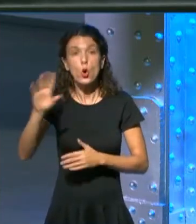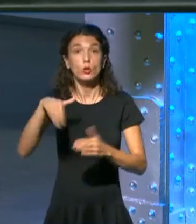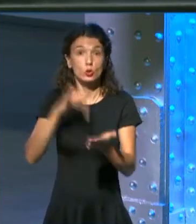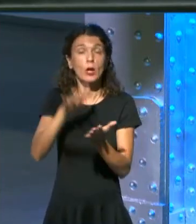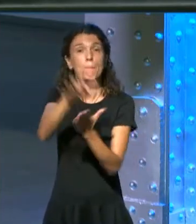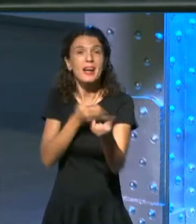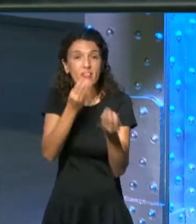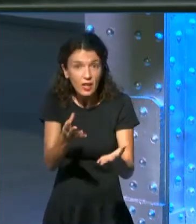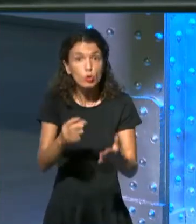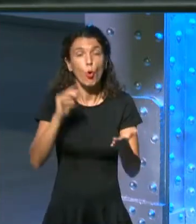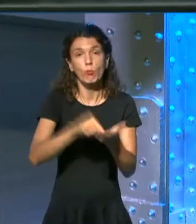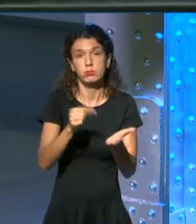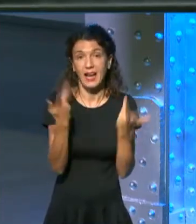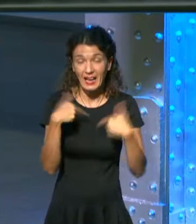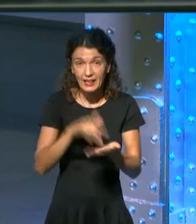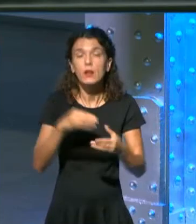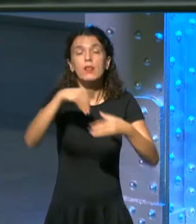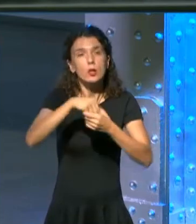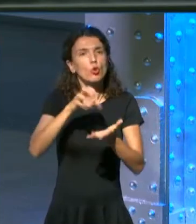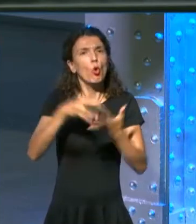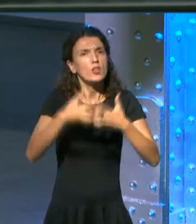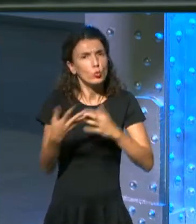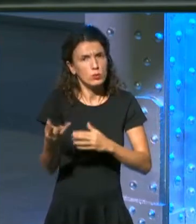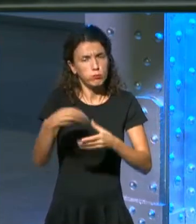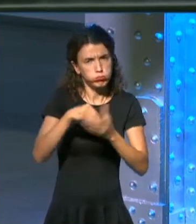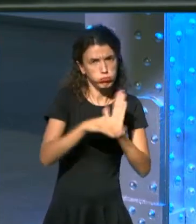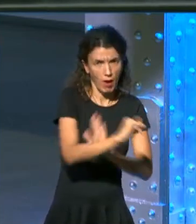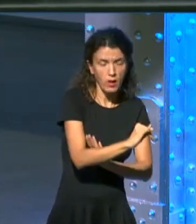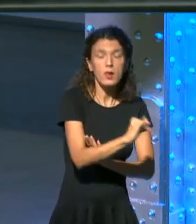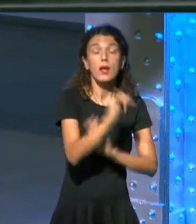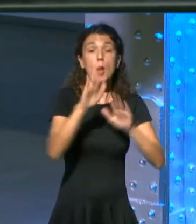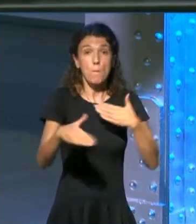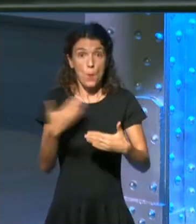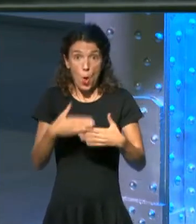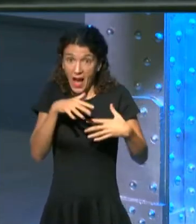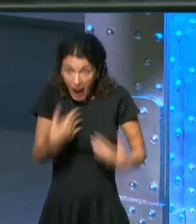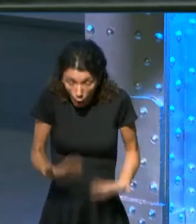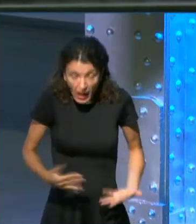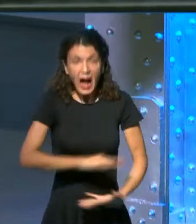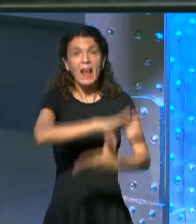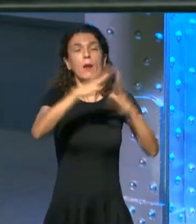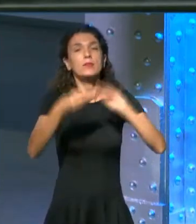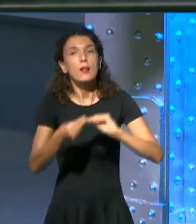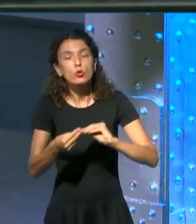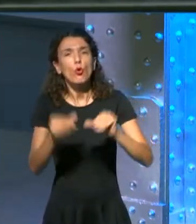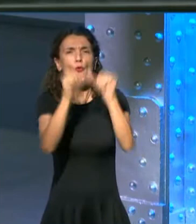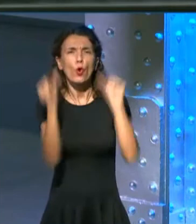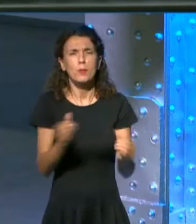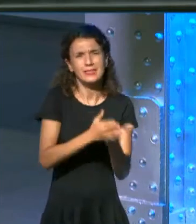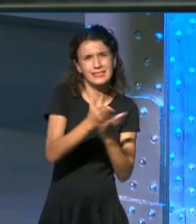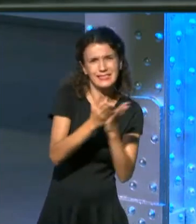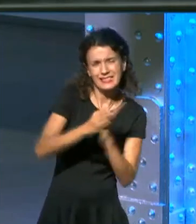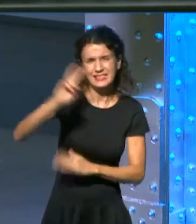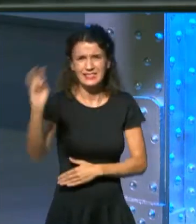conocimiento perfectamente asentado en la industria. Esta moda lleva a que ahora se está adoptando de formas pues, muy variopintas, vamos a